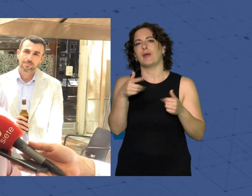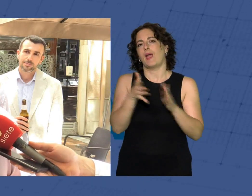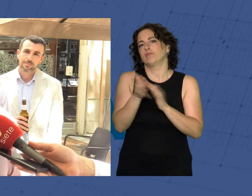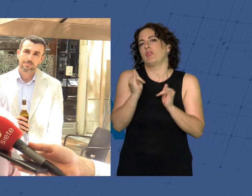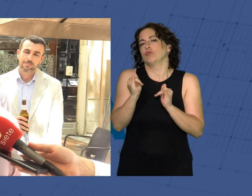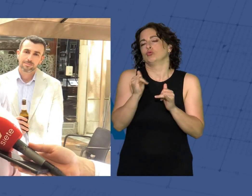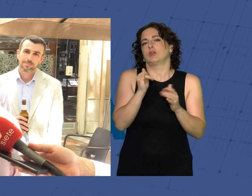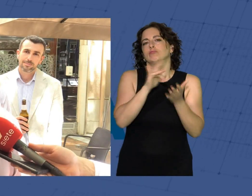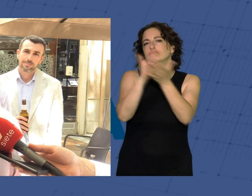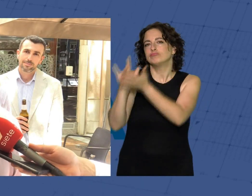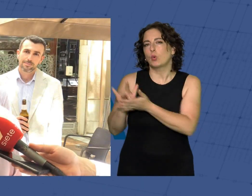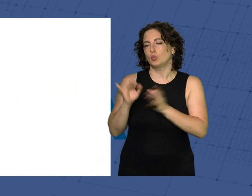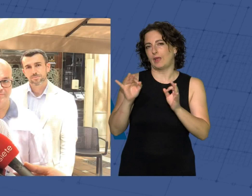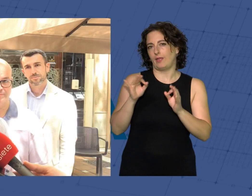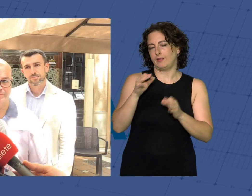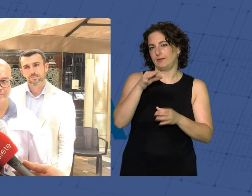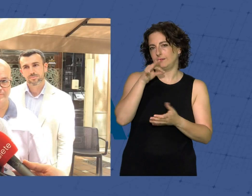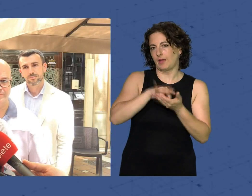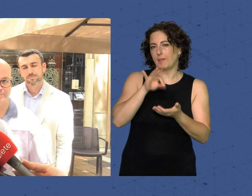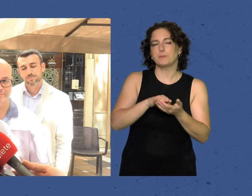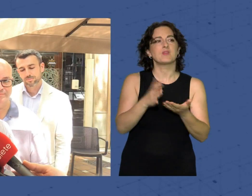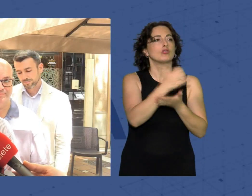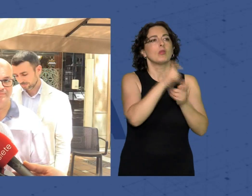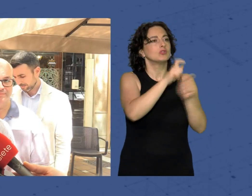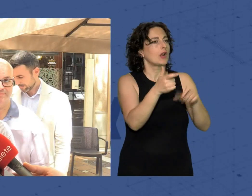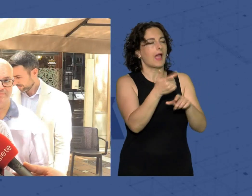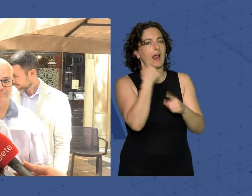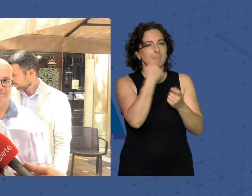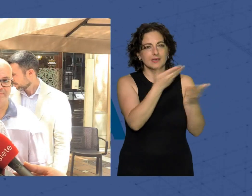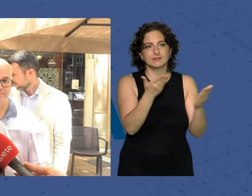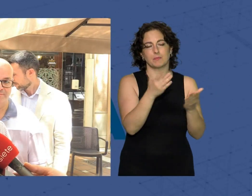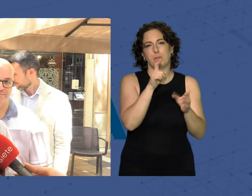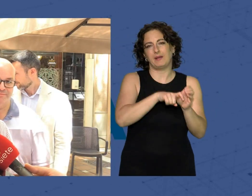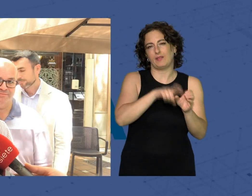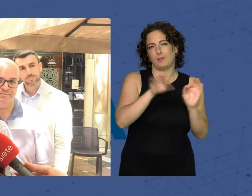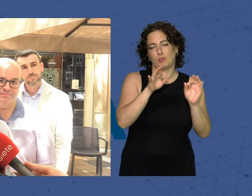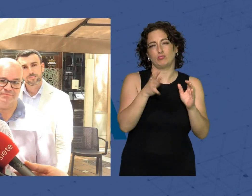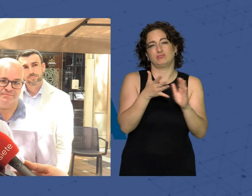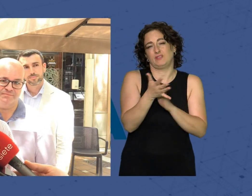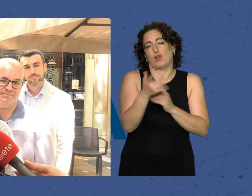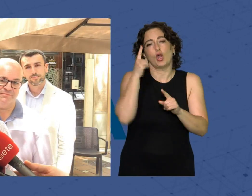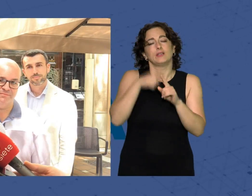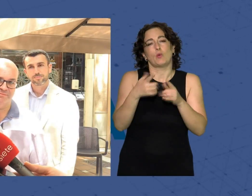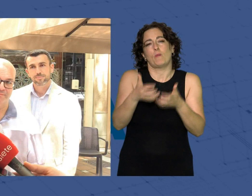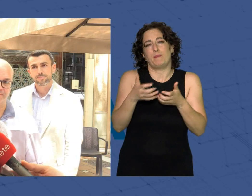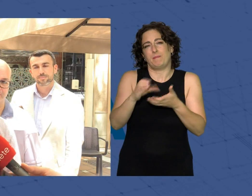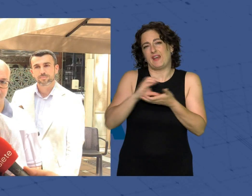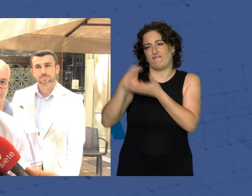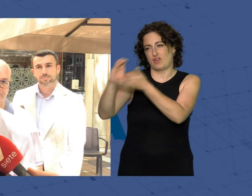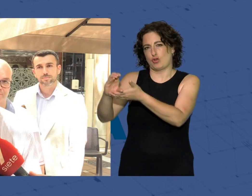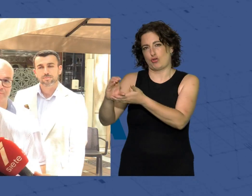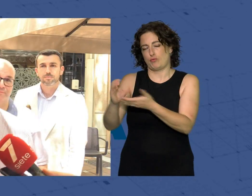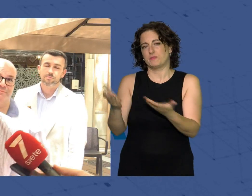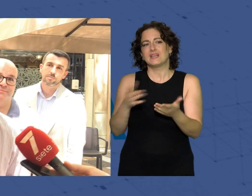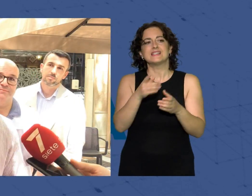y de este brindis de esta ruta para que todos los almerienses participen en esos fines benéficos que al final tiene esta ruta de la tapa un sector hostelero que